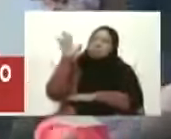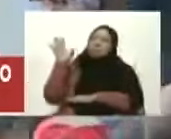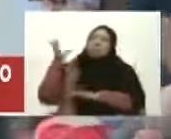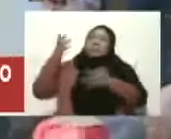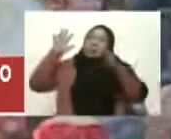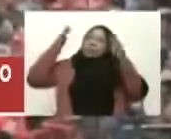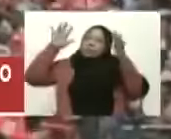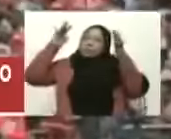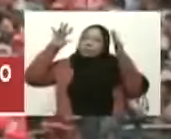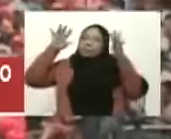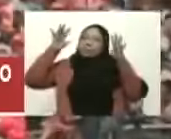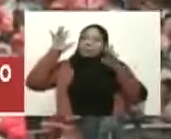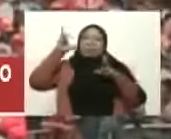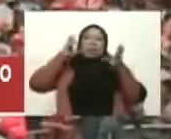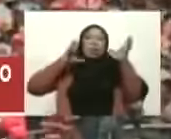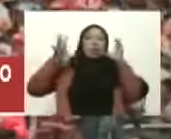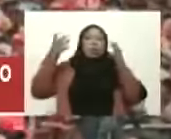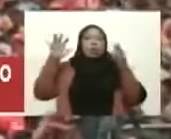Chávez.